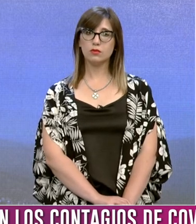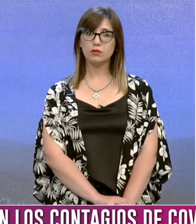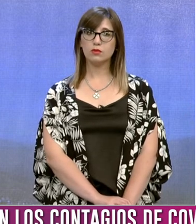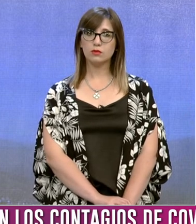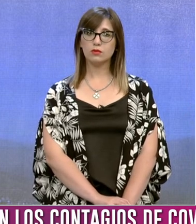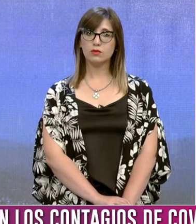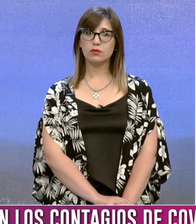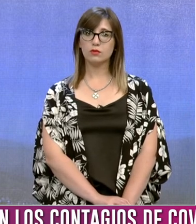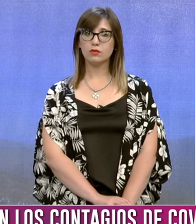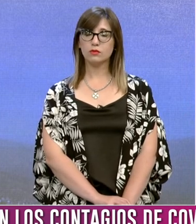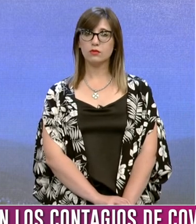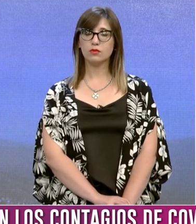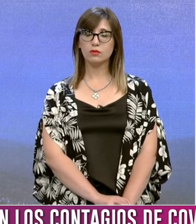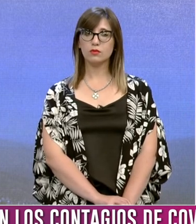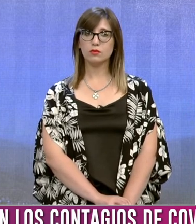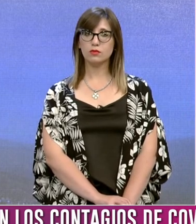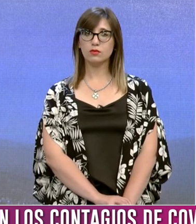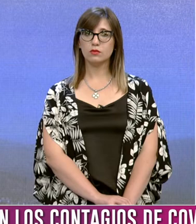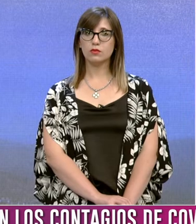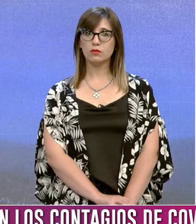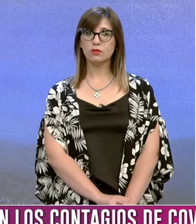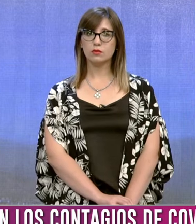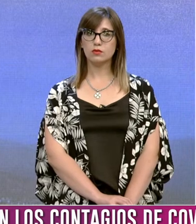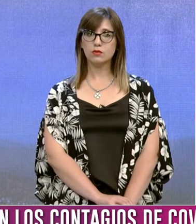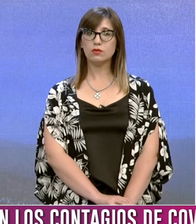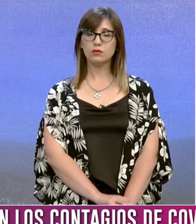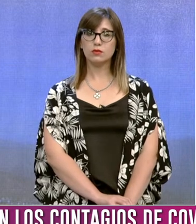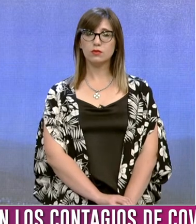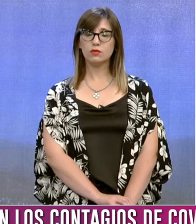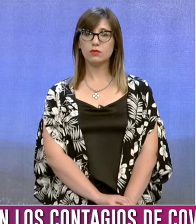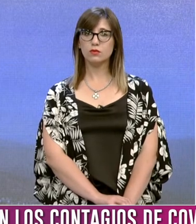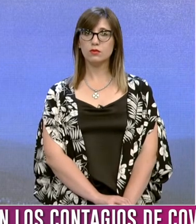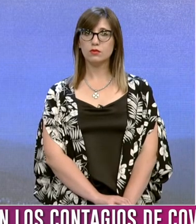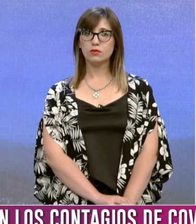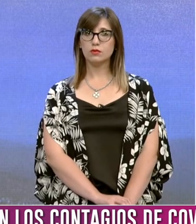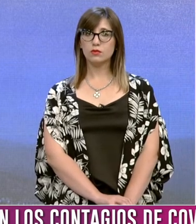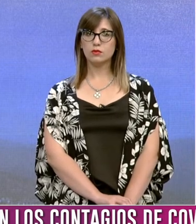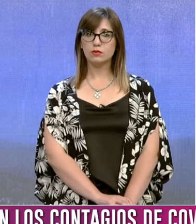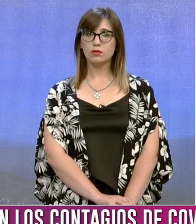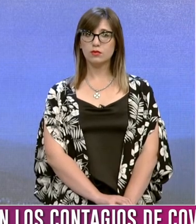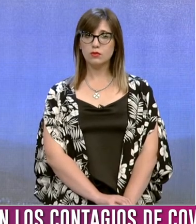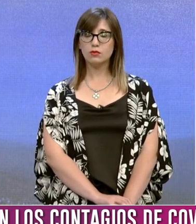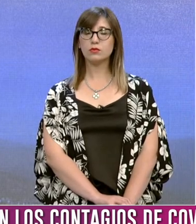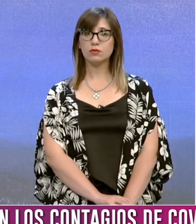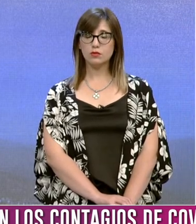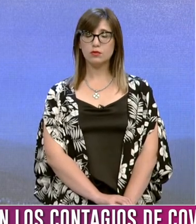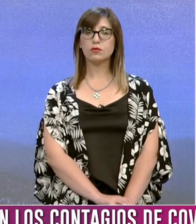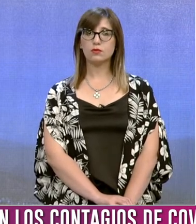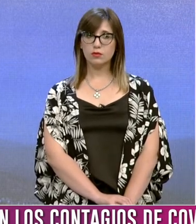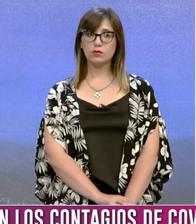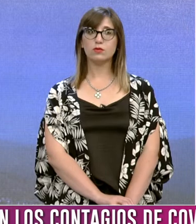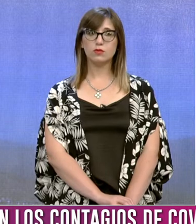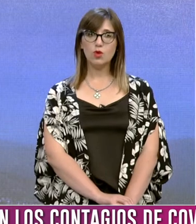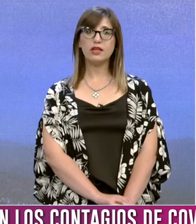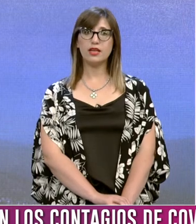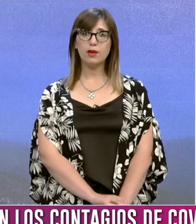barbijo, el distanciamiento, el lavado de manos, la ventilación cruzada de los ambientes. Eso a medida que por ahí se han ido relajando un poco, sobre todo el uso